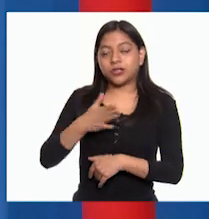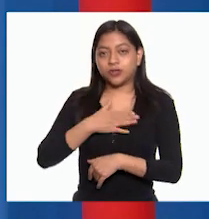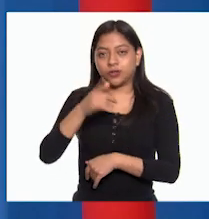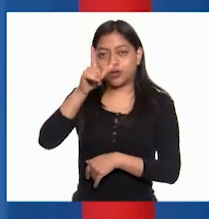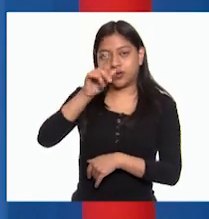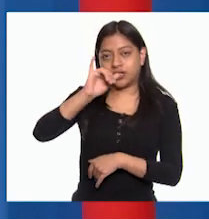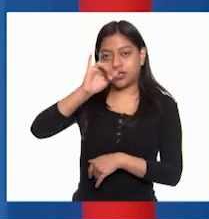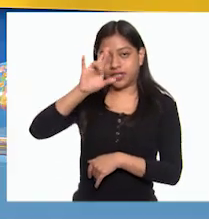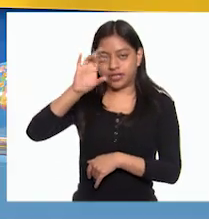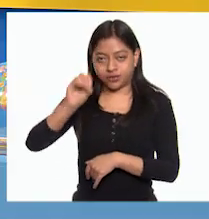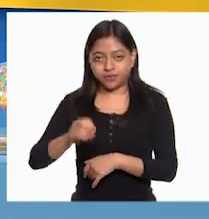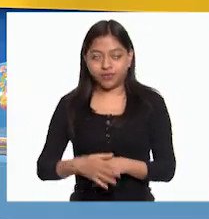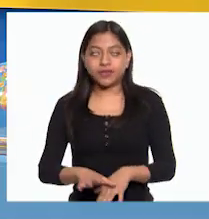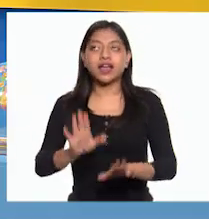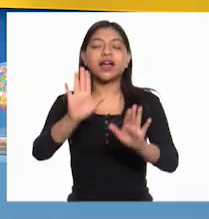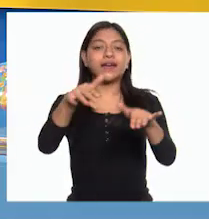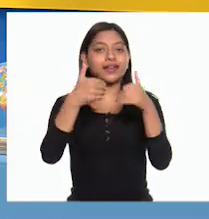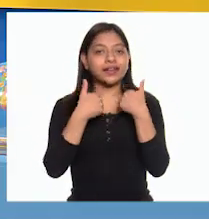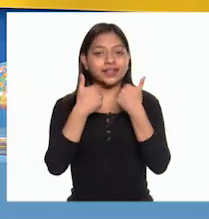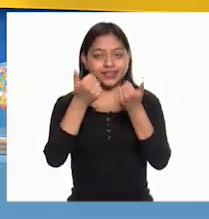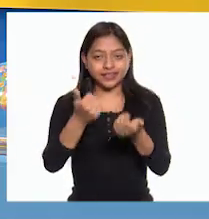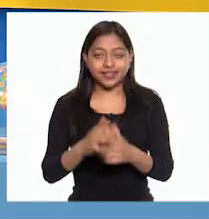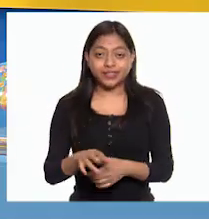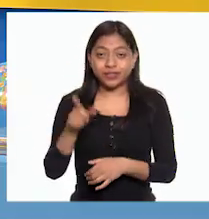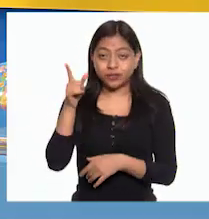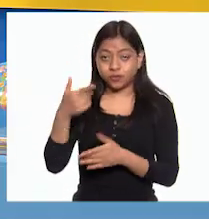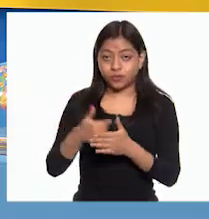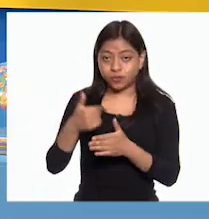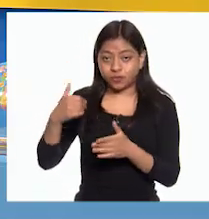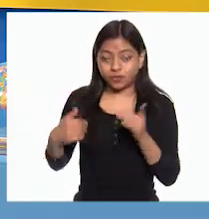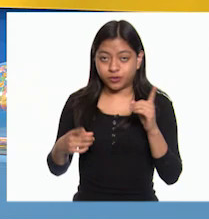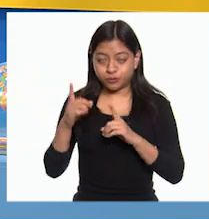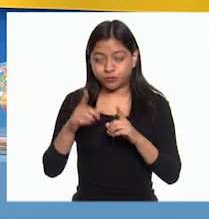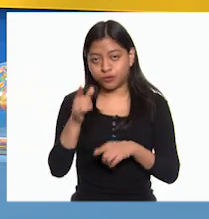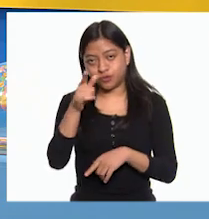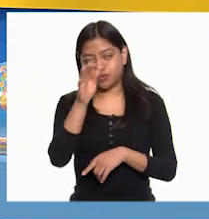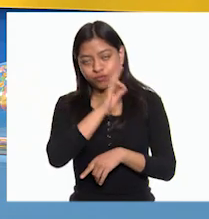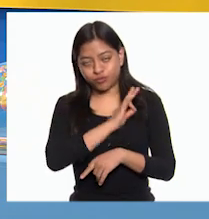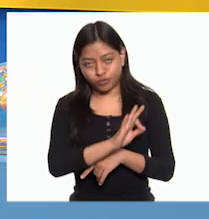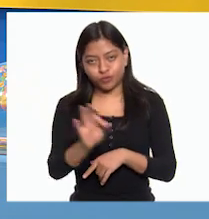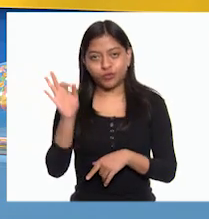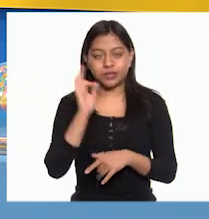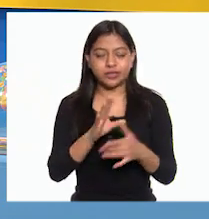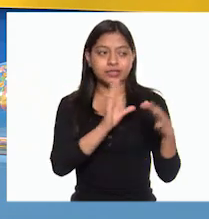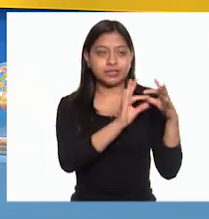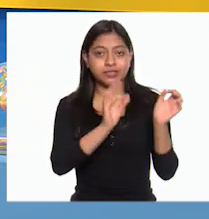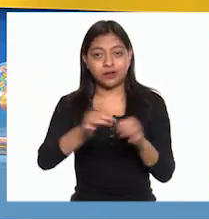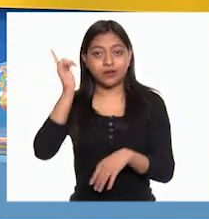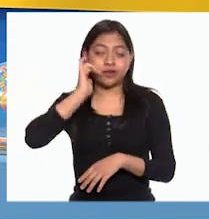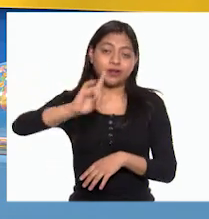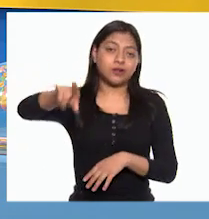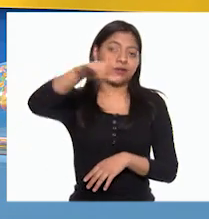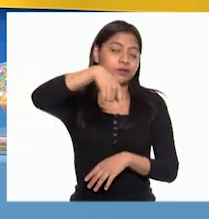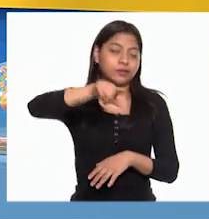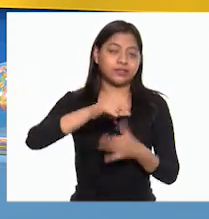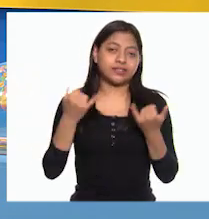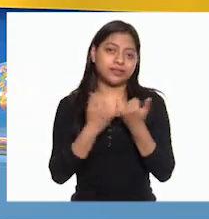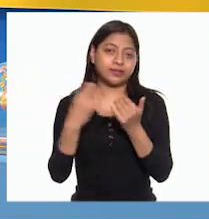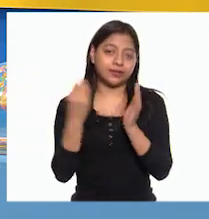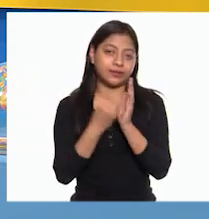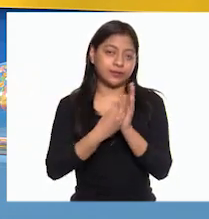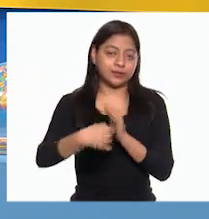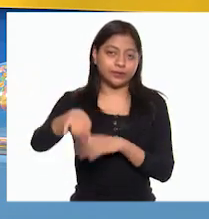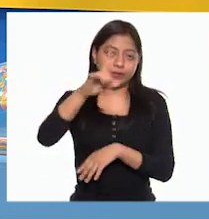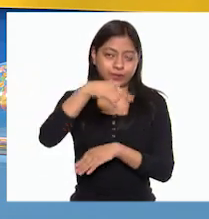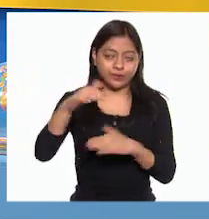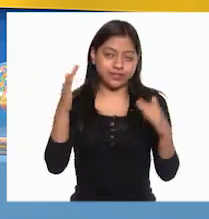Muchísimas gracias. María, qué bueno que expreses tus dudas con libertad. Espero que así le hagan nuestros niños y niñas en sus clases y